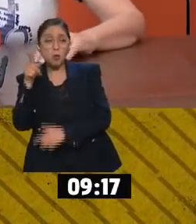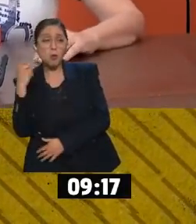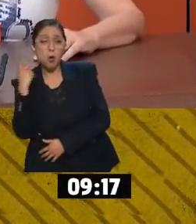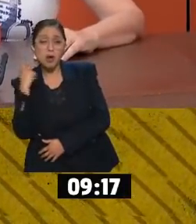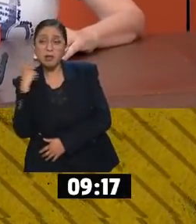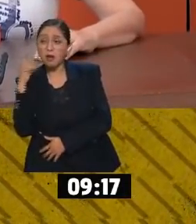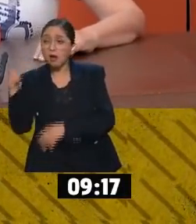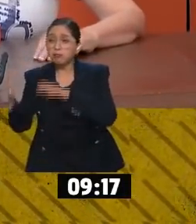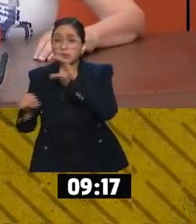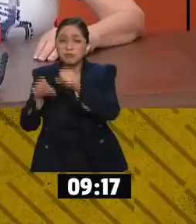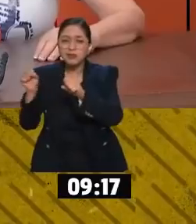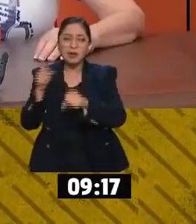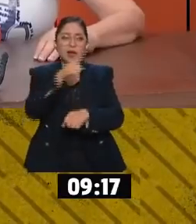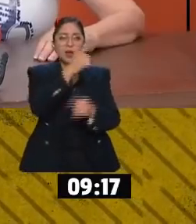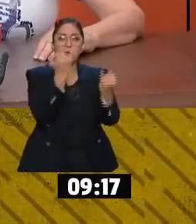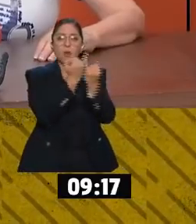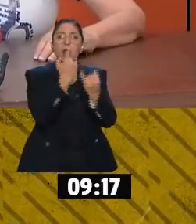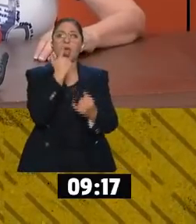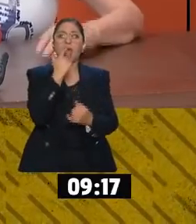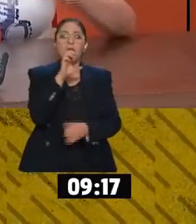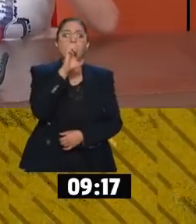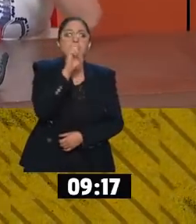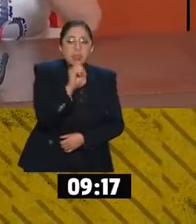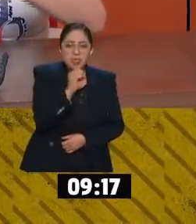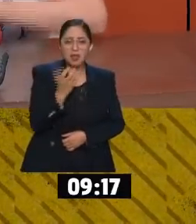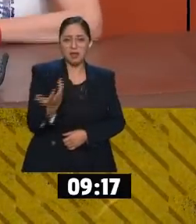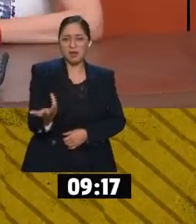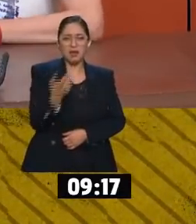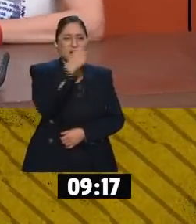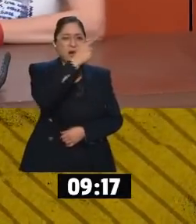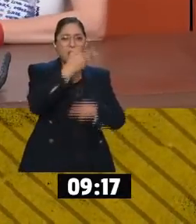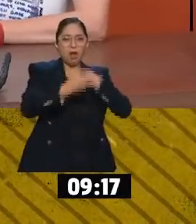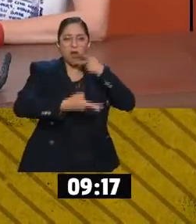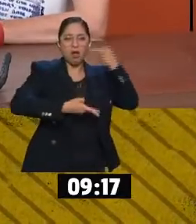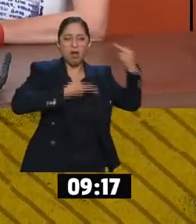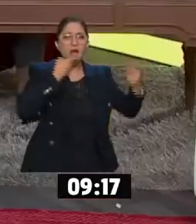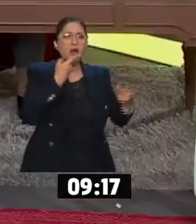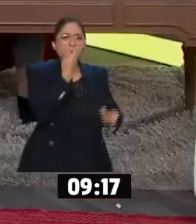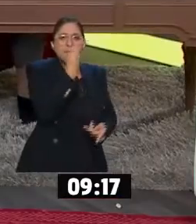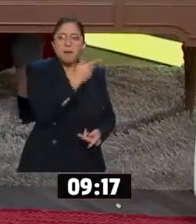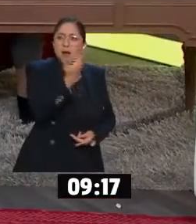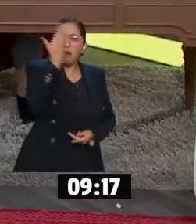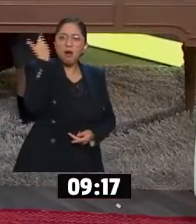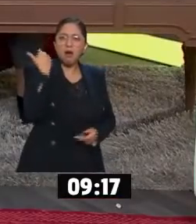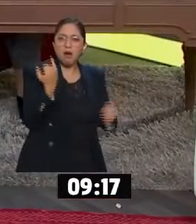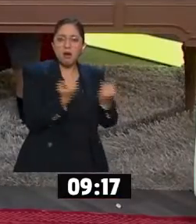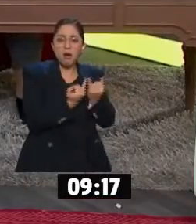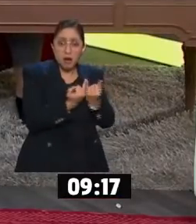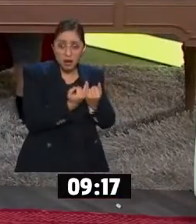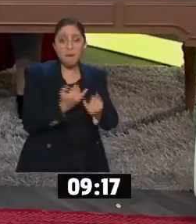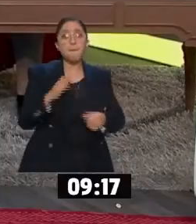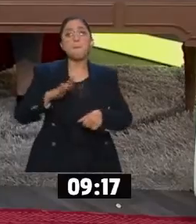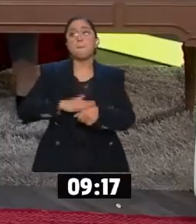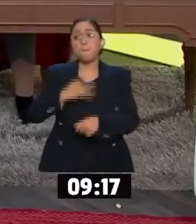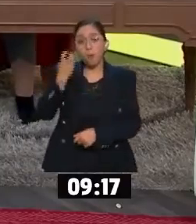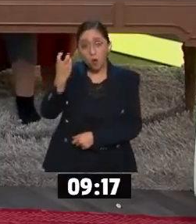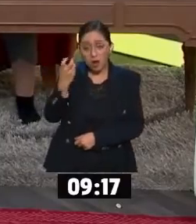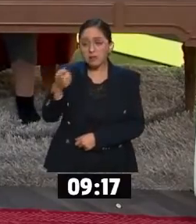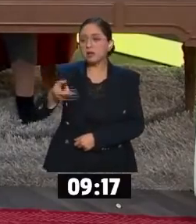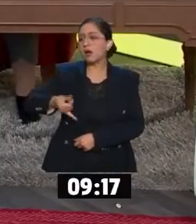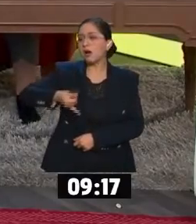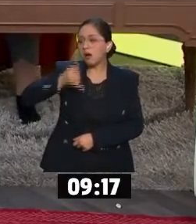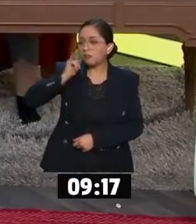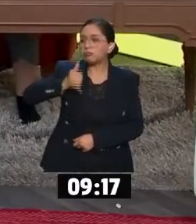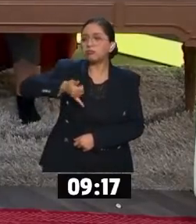lengua. Se la muerde tanto que se la tiene que curar con unos alcoholazos. Exacto, para eso se echa sus chupes para que no se le infecte la lengua, no, qué